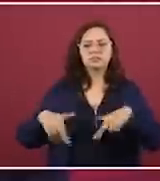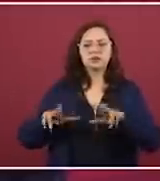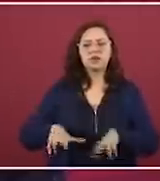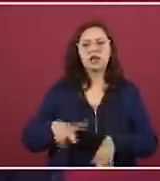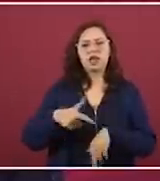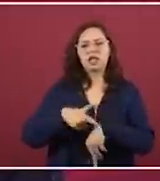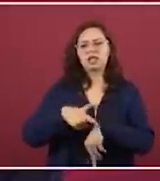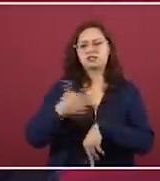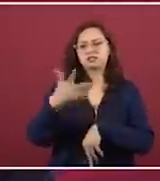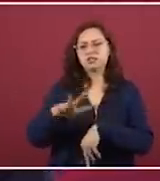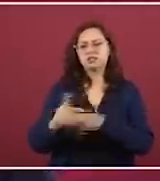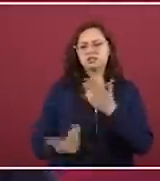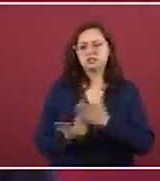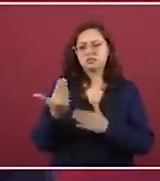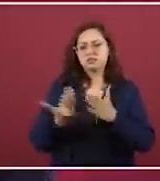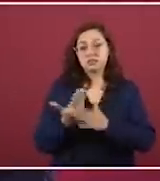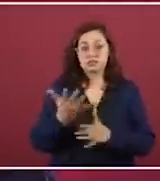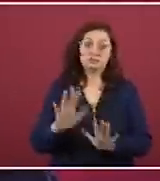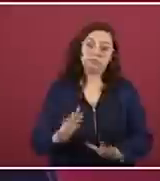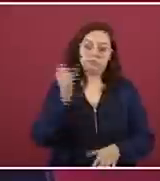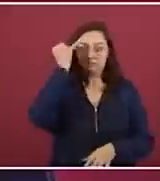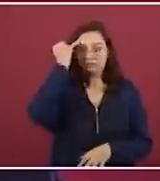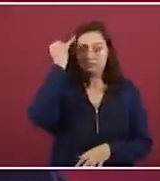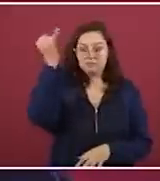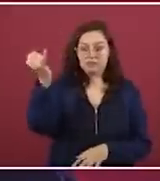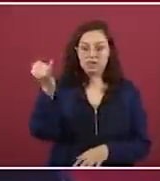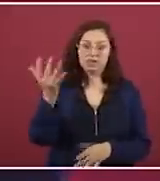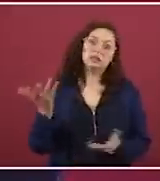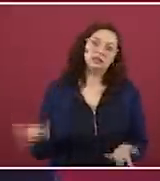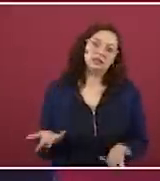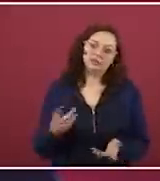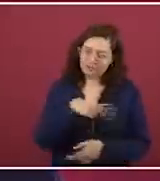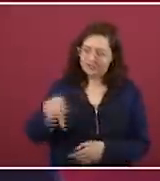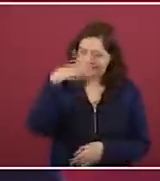10. Entonces, imaginan de qué vamos a hablar.